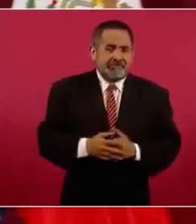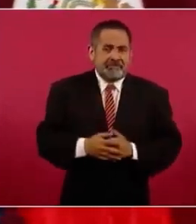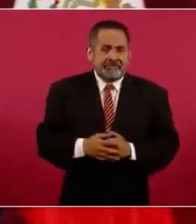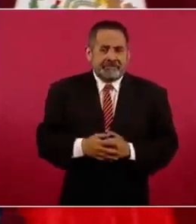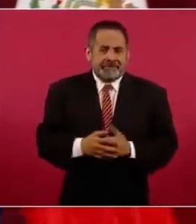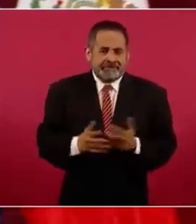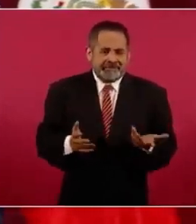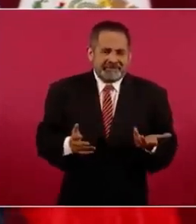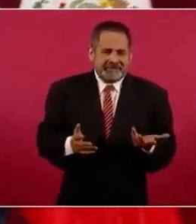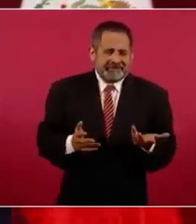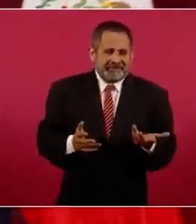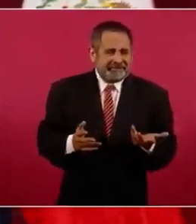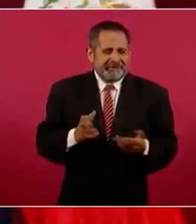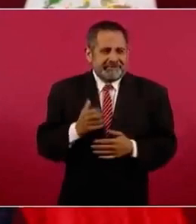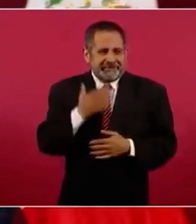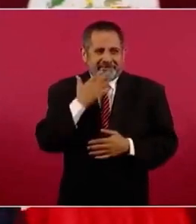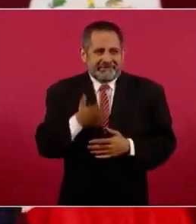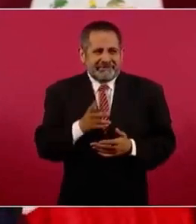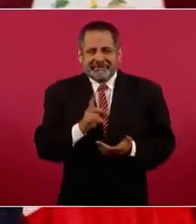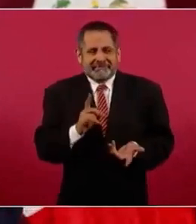pero ya no es normal.